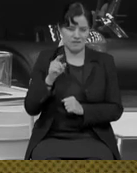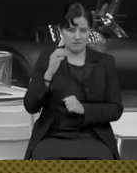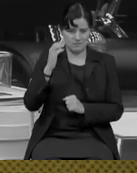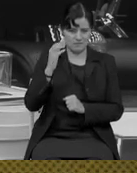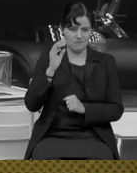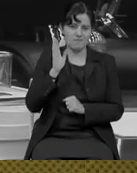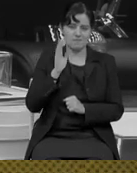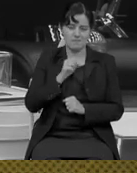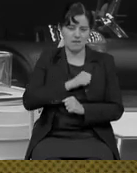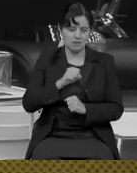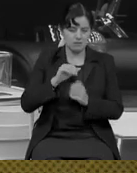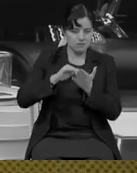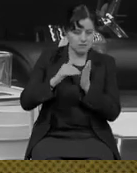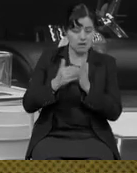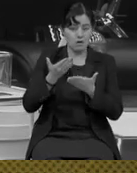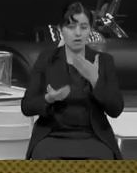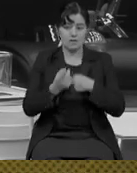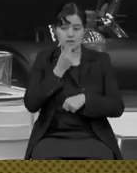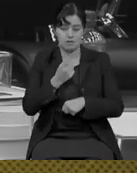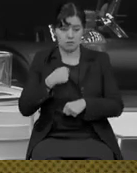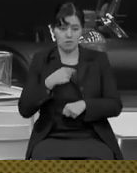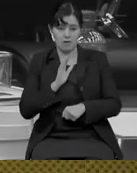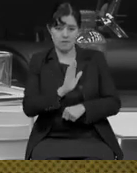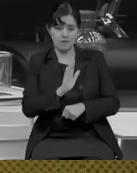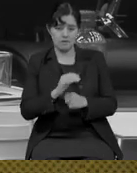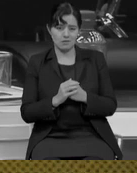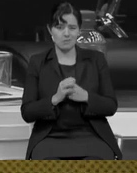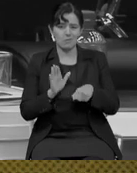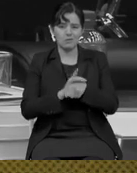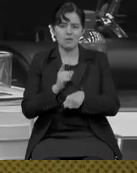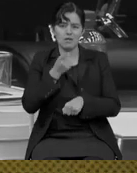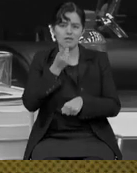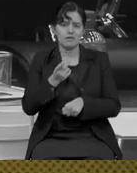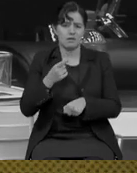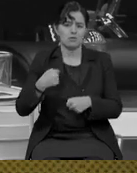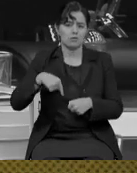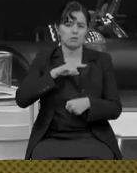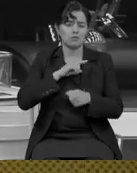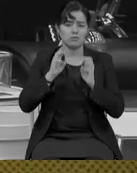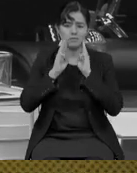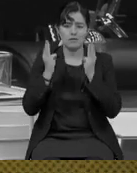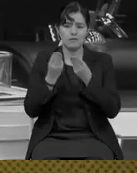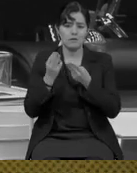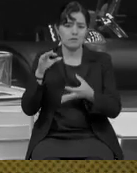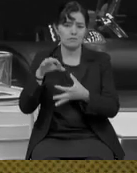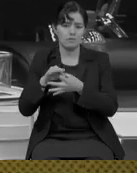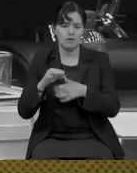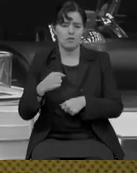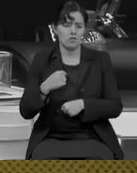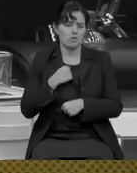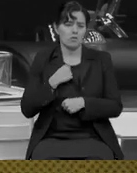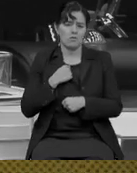los estoy amenazando, porque además siguen con su discurso de que estamos vinculados al narco. Yo vivo en una vecindad,